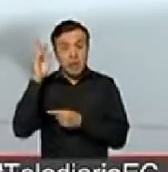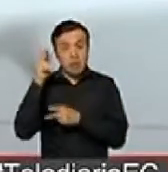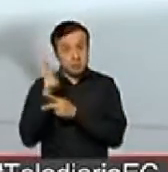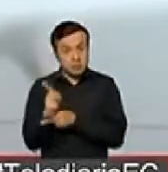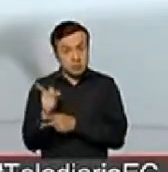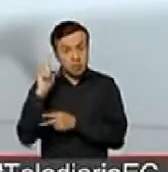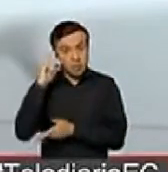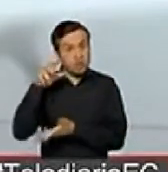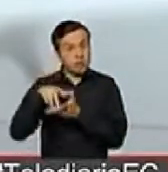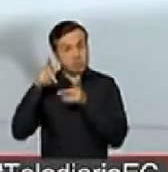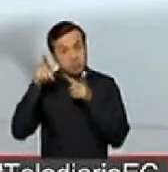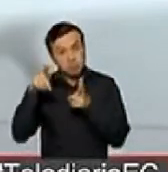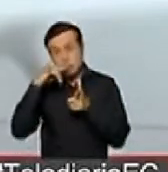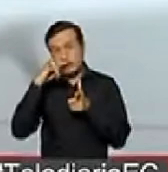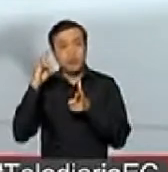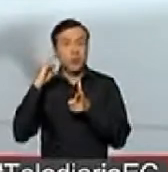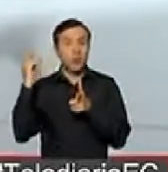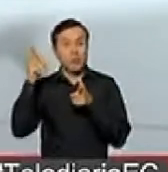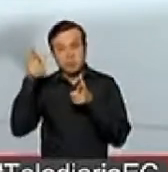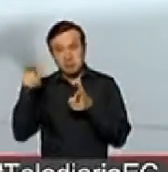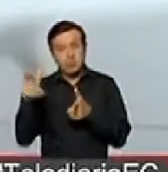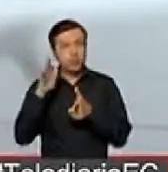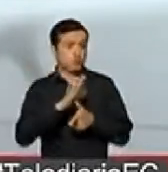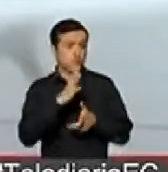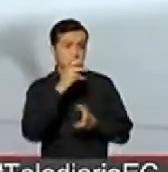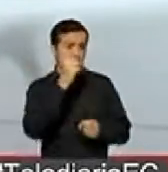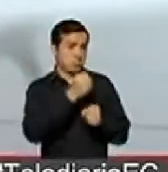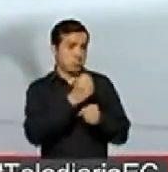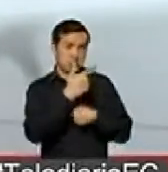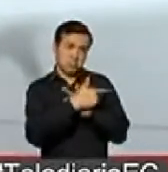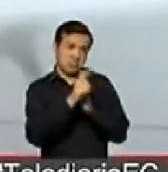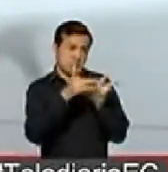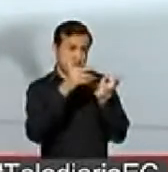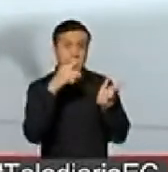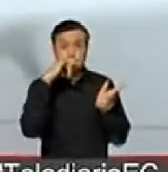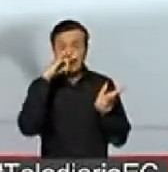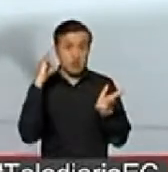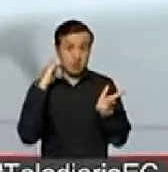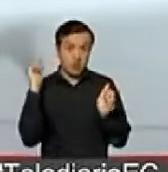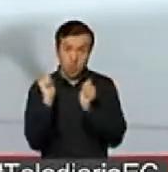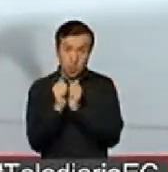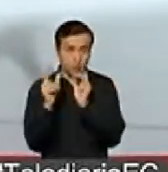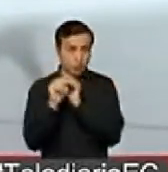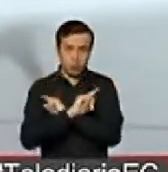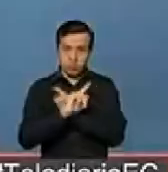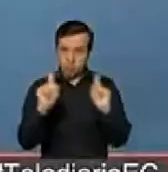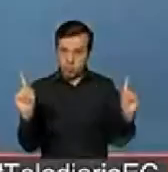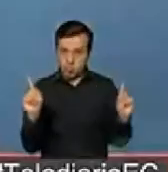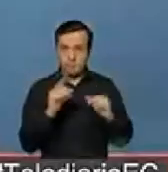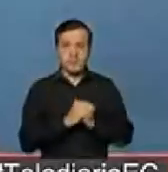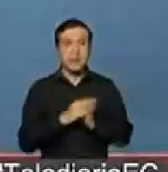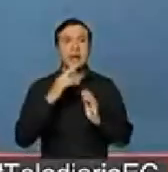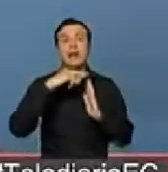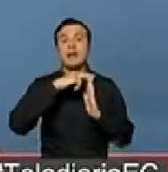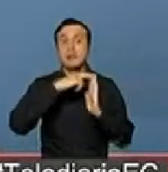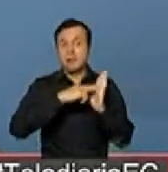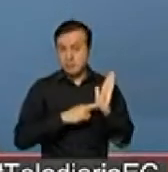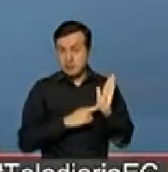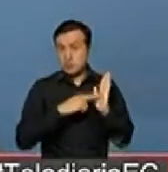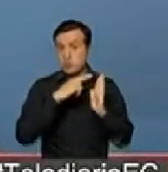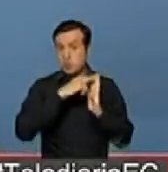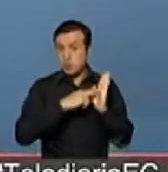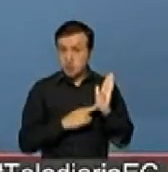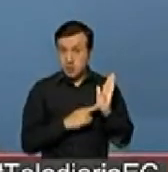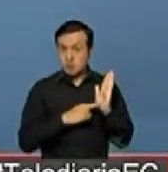del Estado y de la sociedad. Pueden trabajar en lo que gusten. Cerca de niños y niñas, no. Ahora, usted habla de este registro que debería